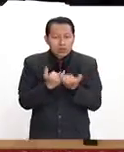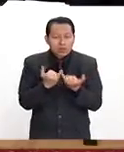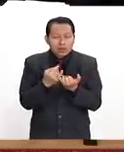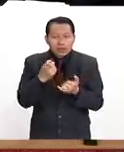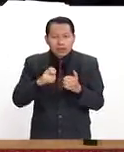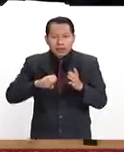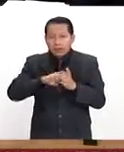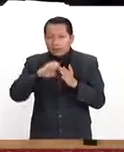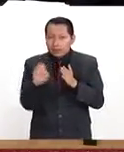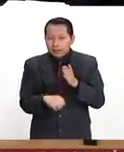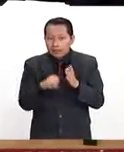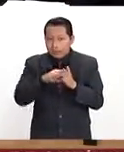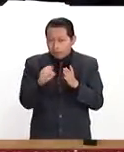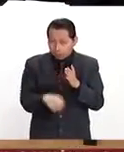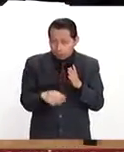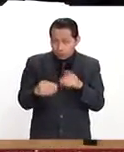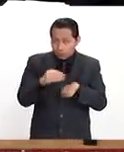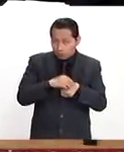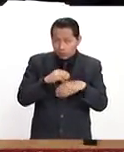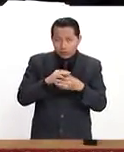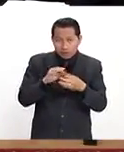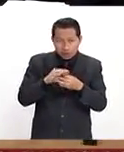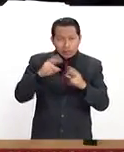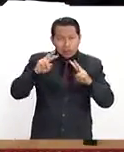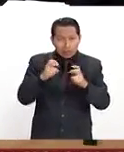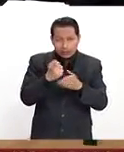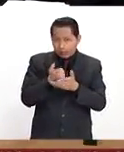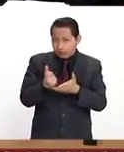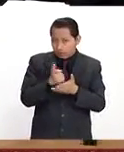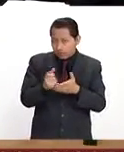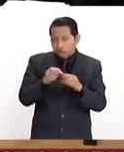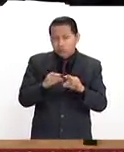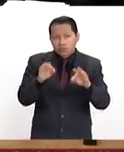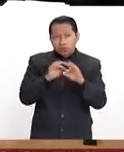ejemplo que pusiste, el tema de los salarios, creo que es clave, ¿no?